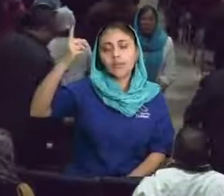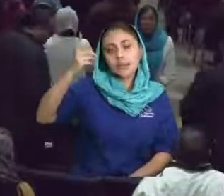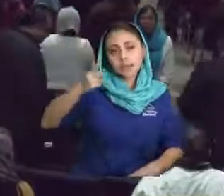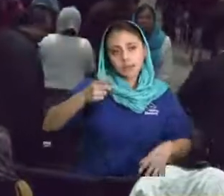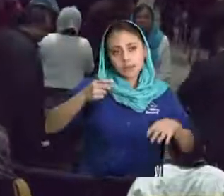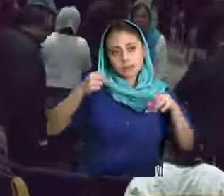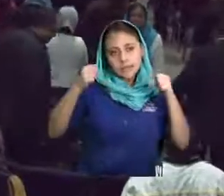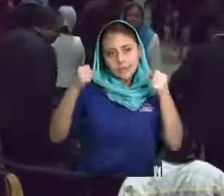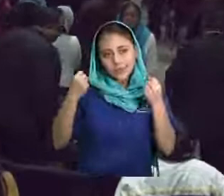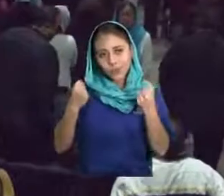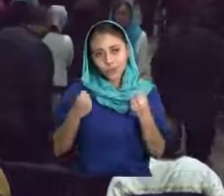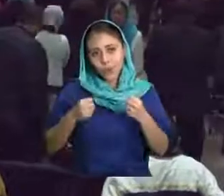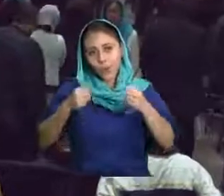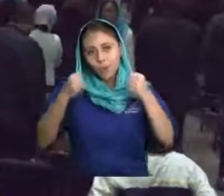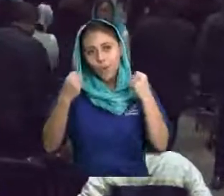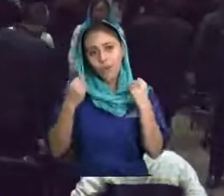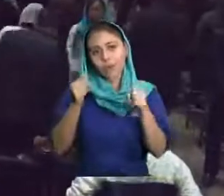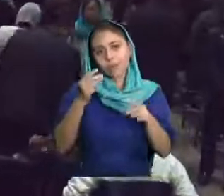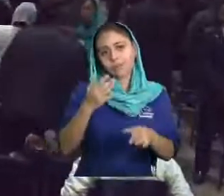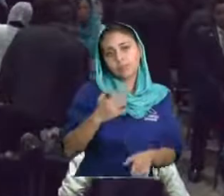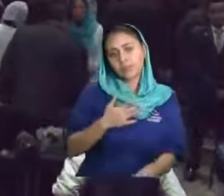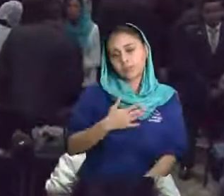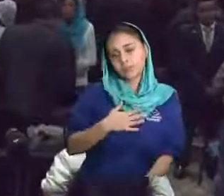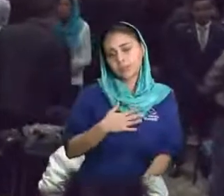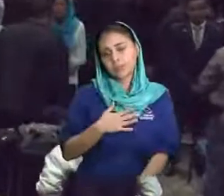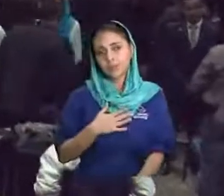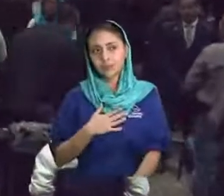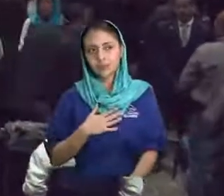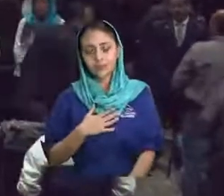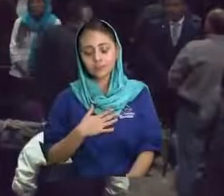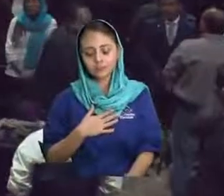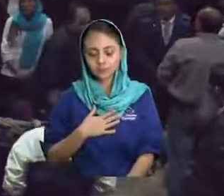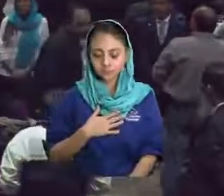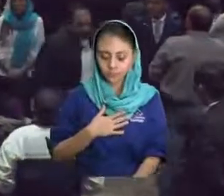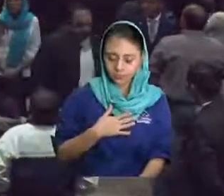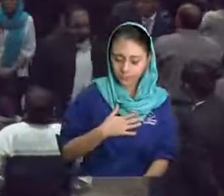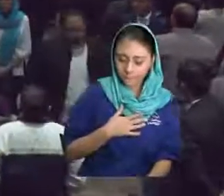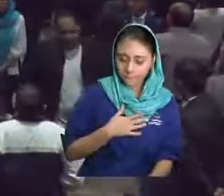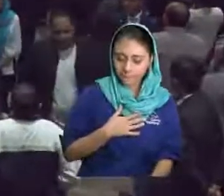Dios por mí ha hecho.